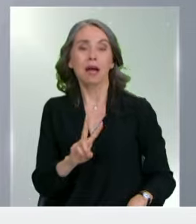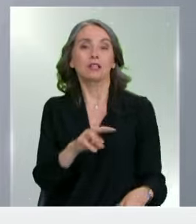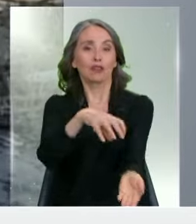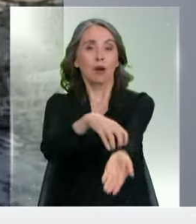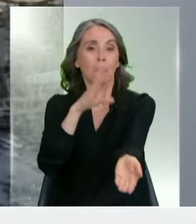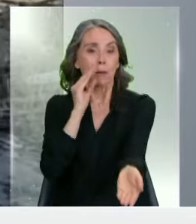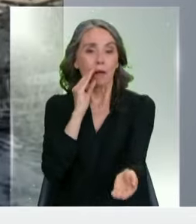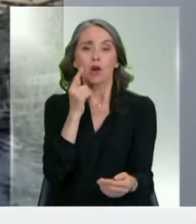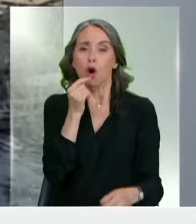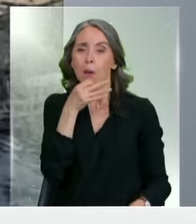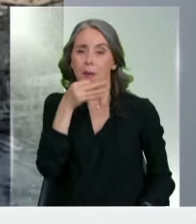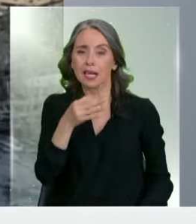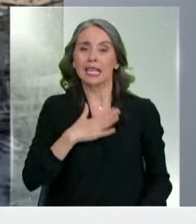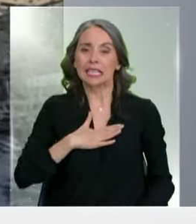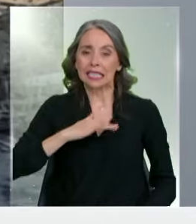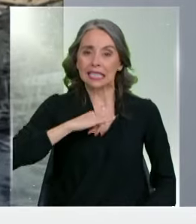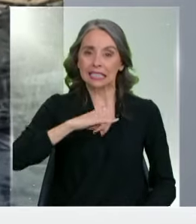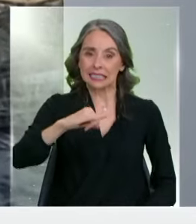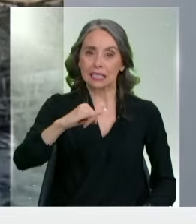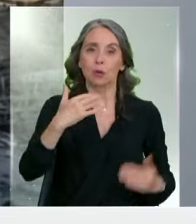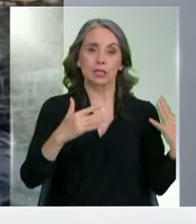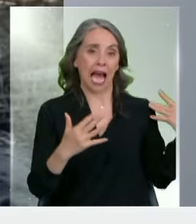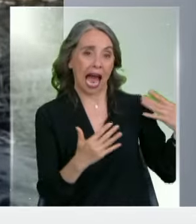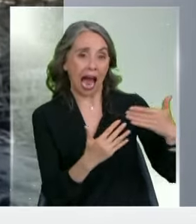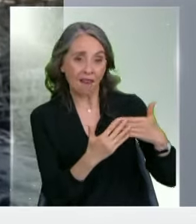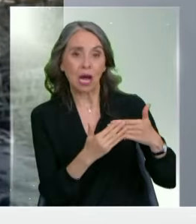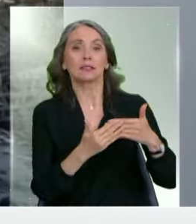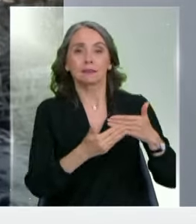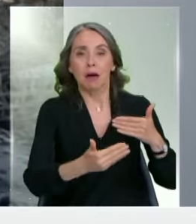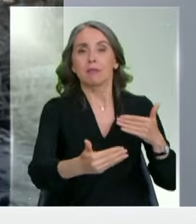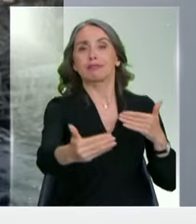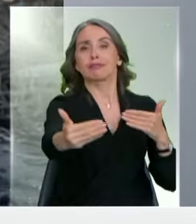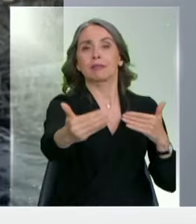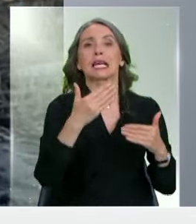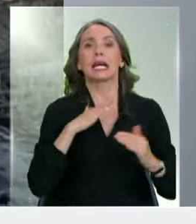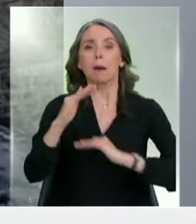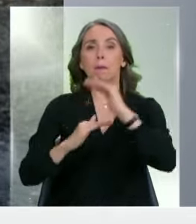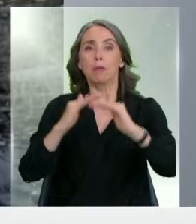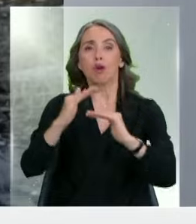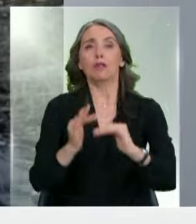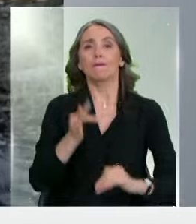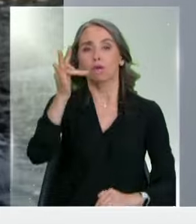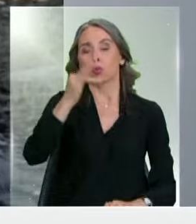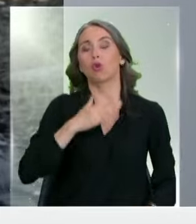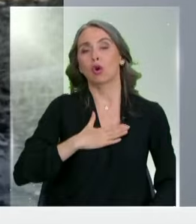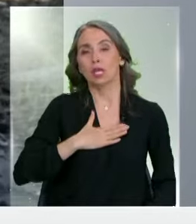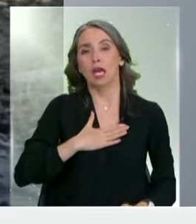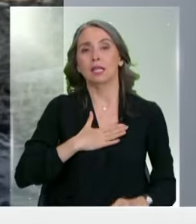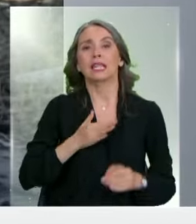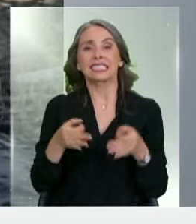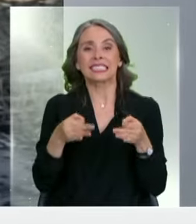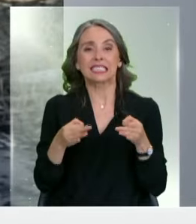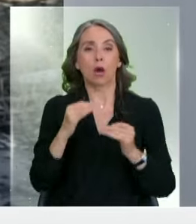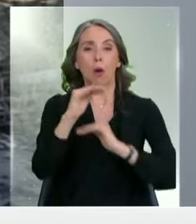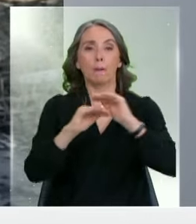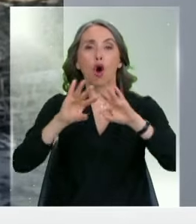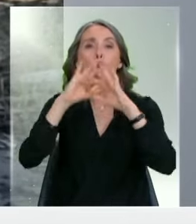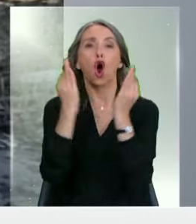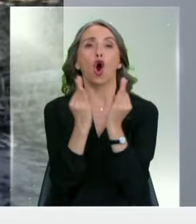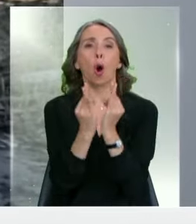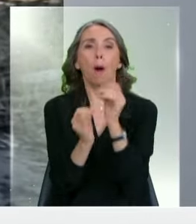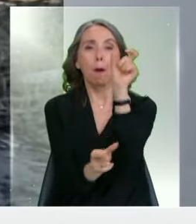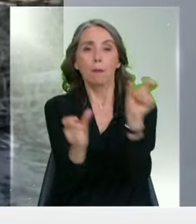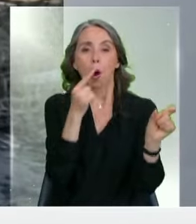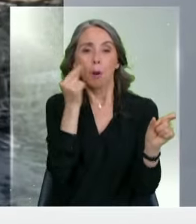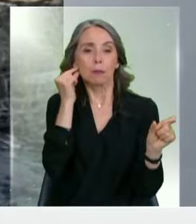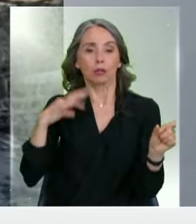Biobío. Queremos continuar con lo avanzado, pero también porque queremos proteger el futuro, entendiendo la seguridad como la protección integral de las y